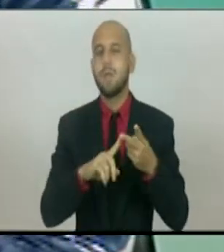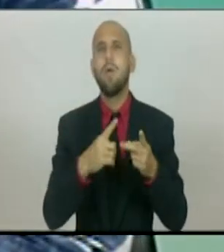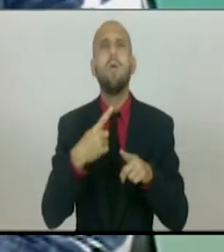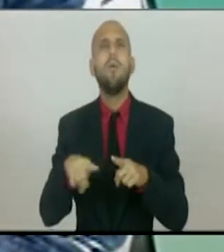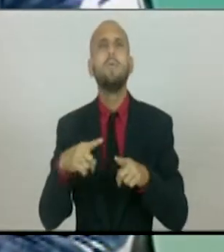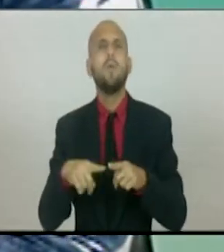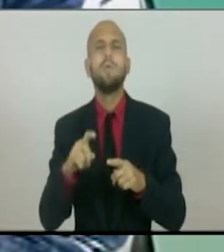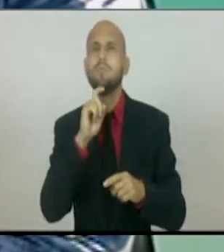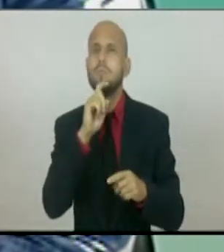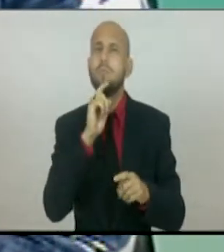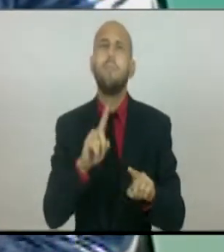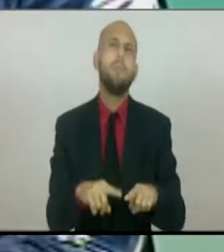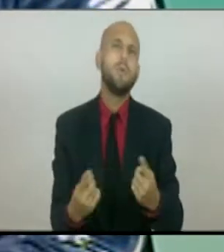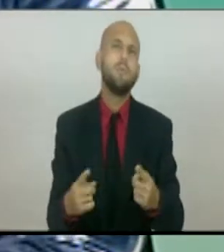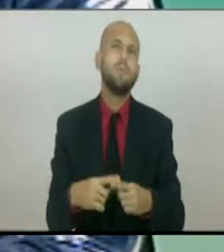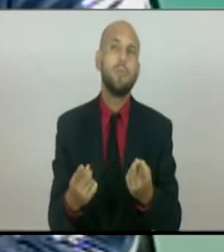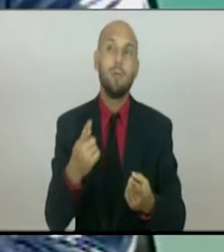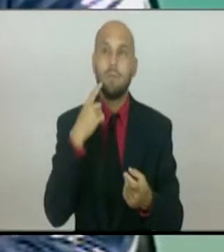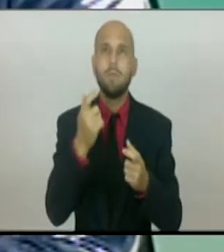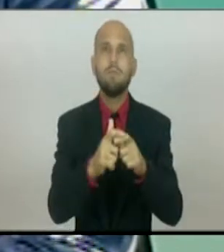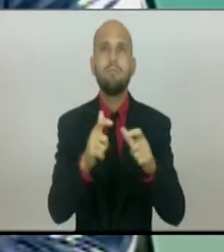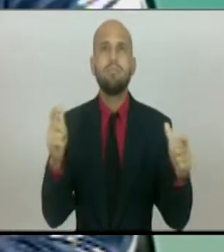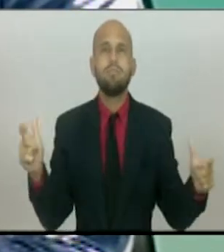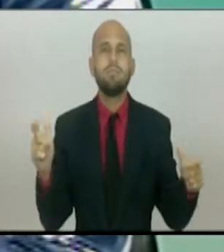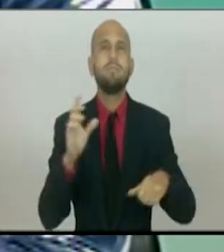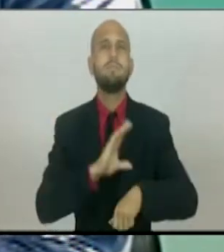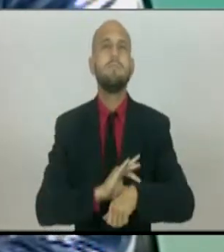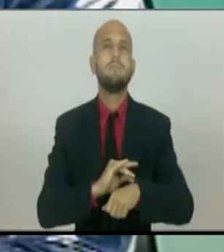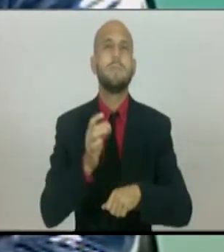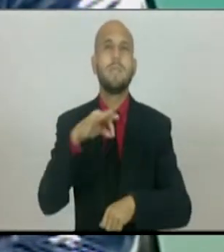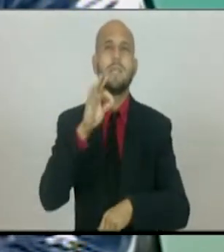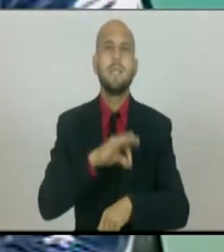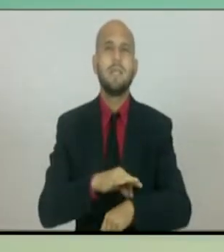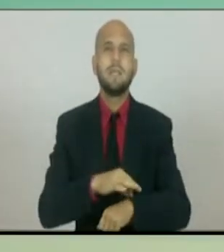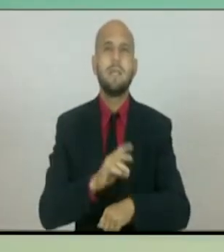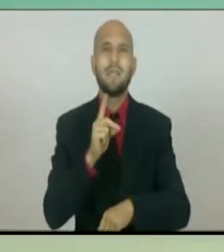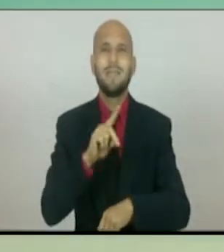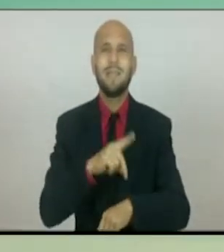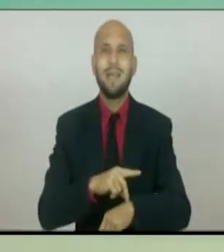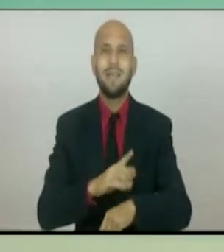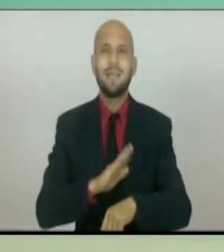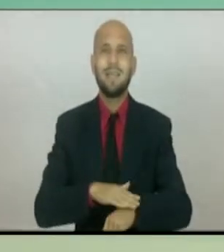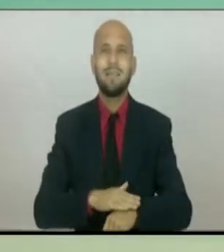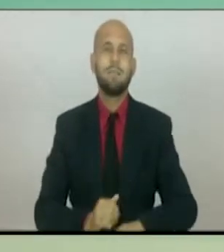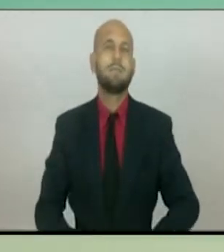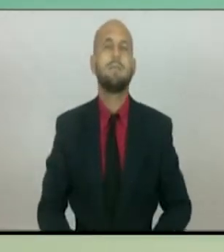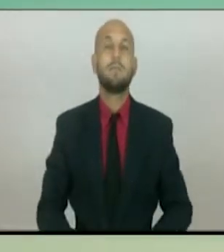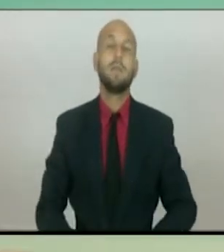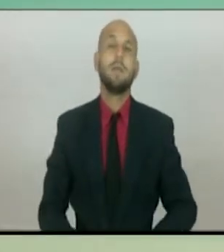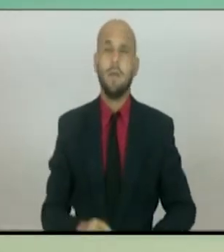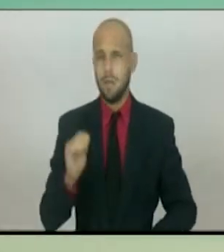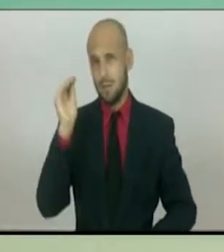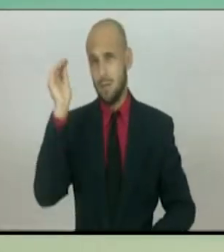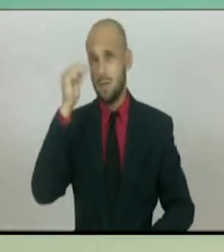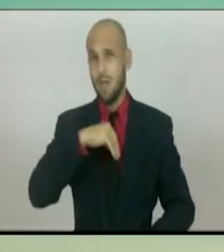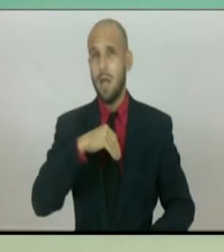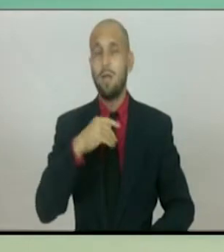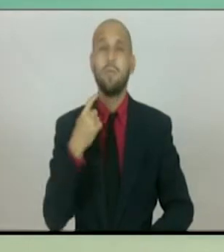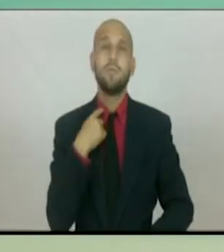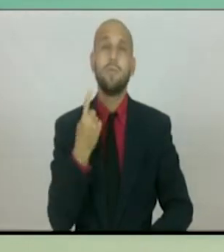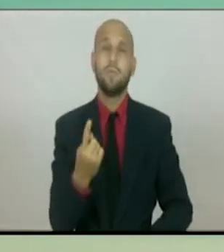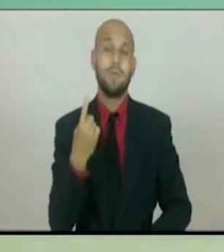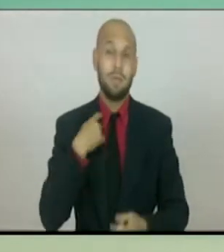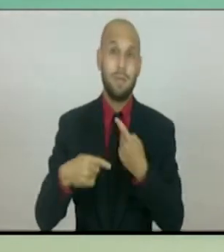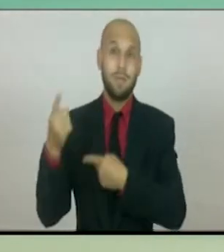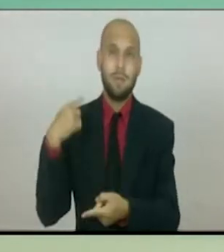propiciaron el aumento de casos de dengue, por ejemplo, en nuestro territorio? Bueno, nosotros tuvimos, como tuvo todo el país, un año